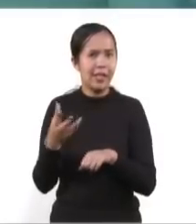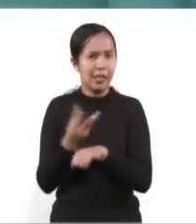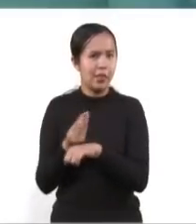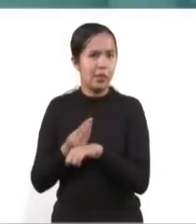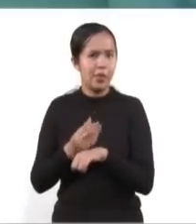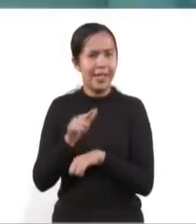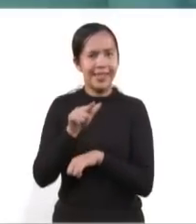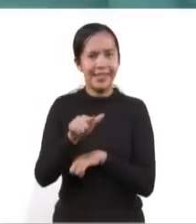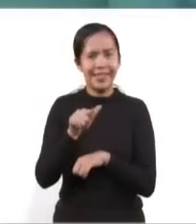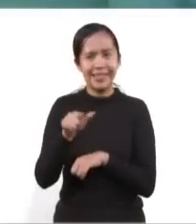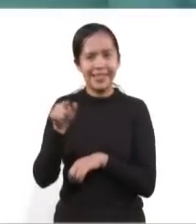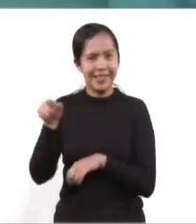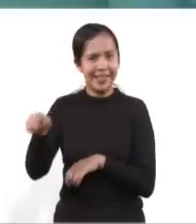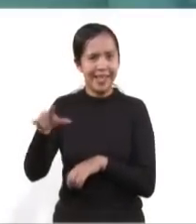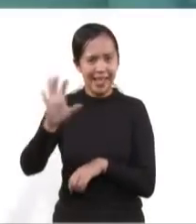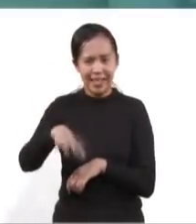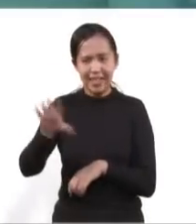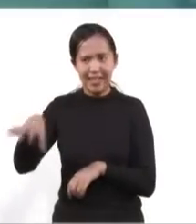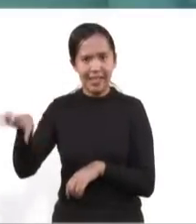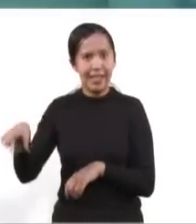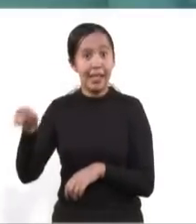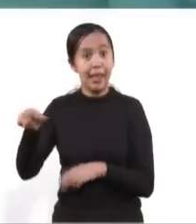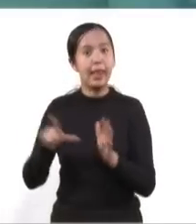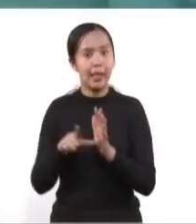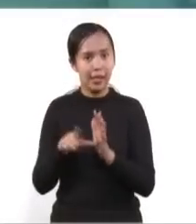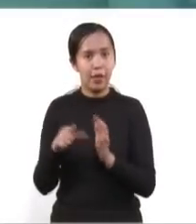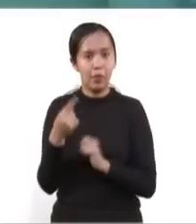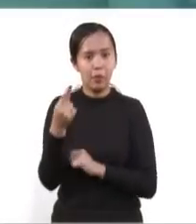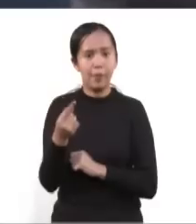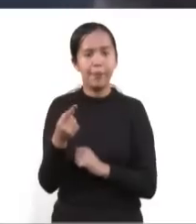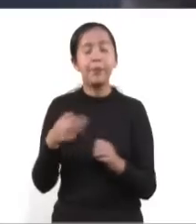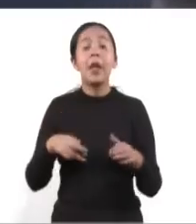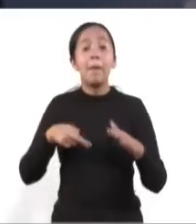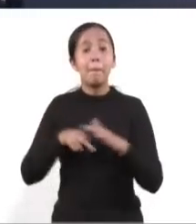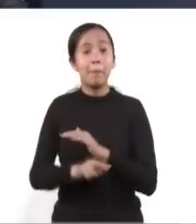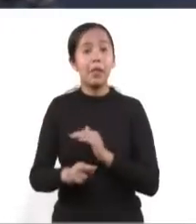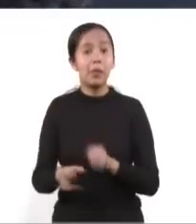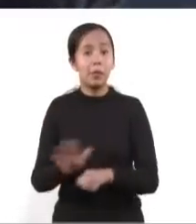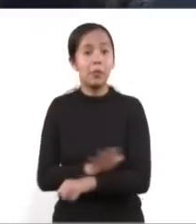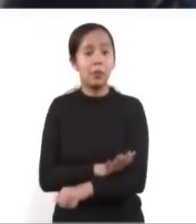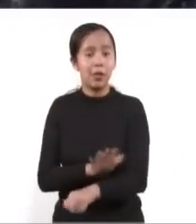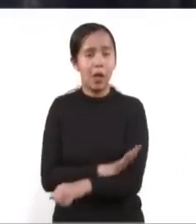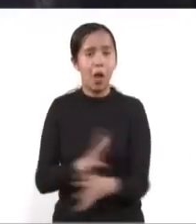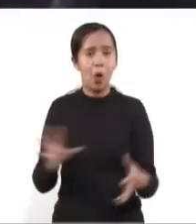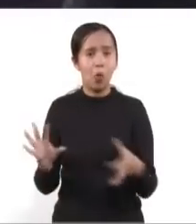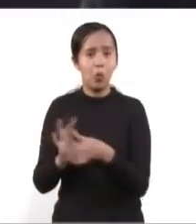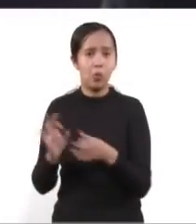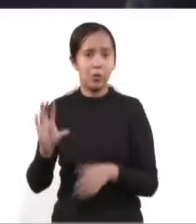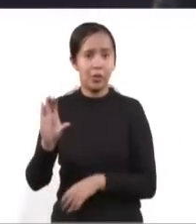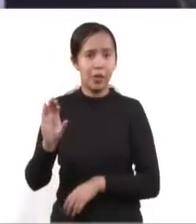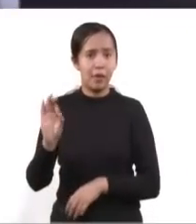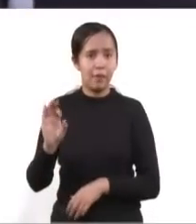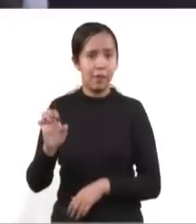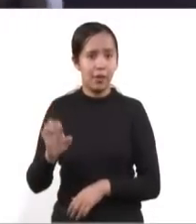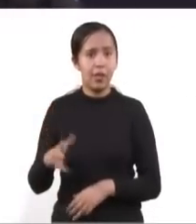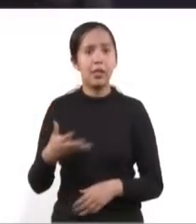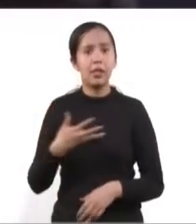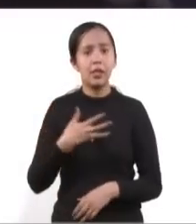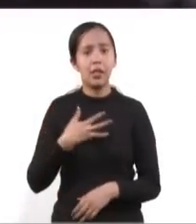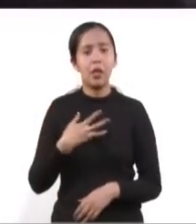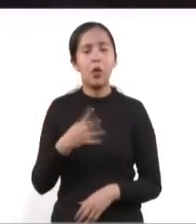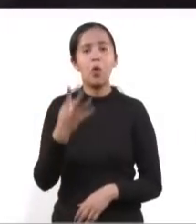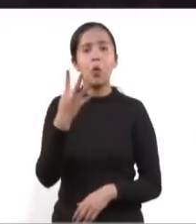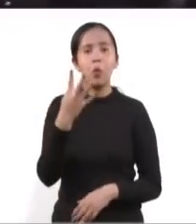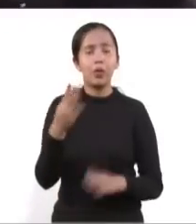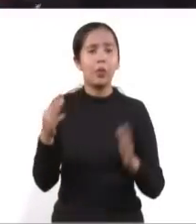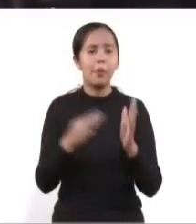1. La inversión total del proyecto Metro Energía convenido con la CFE monta 4.500 millones